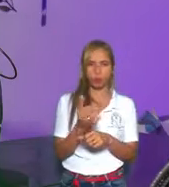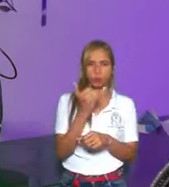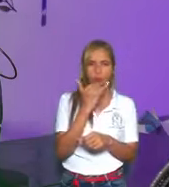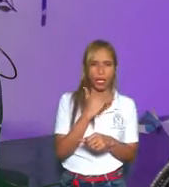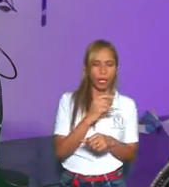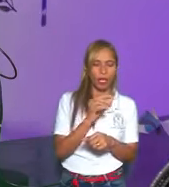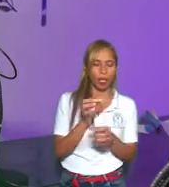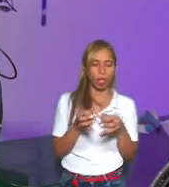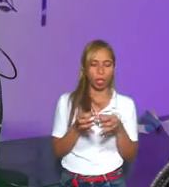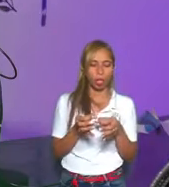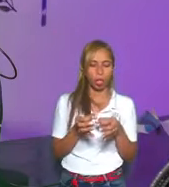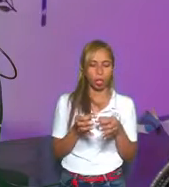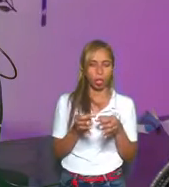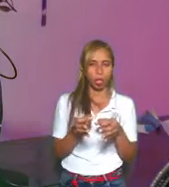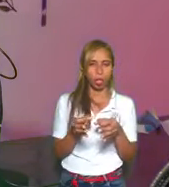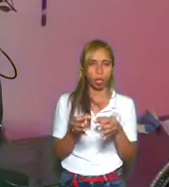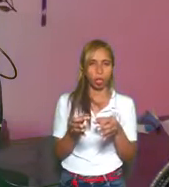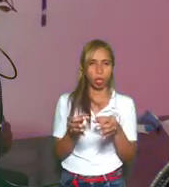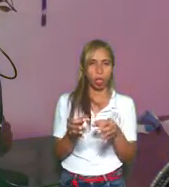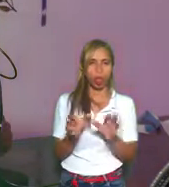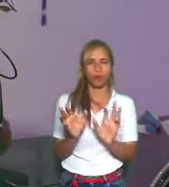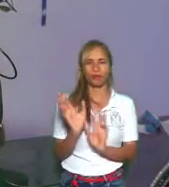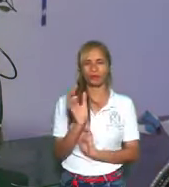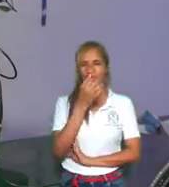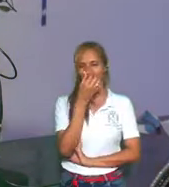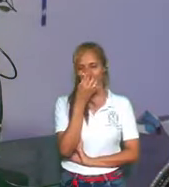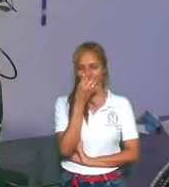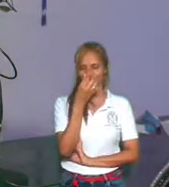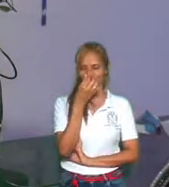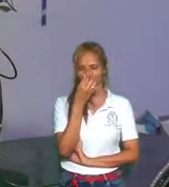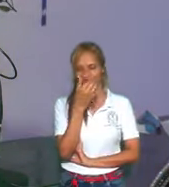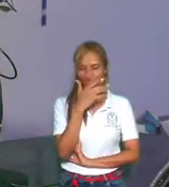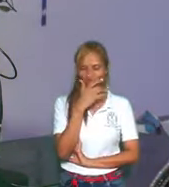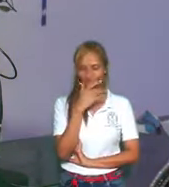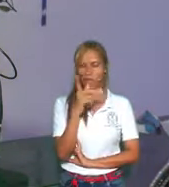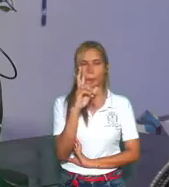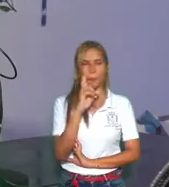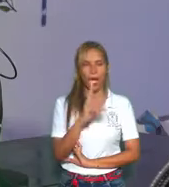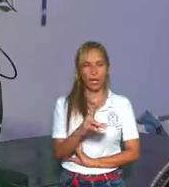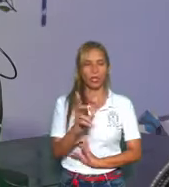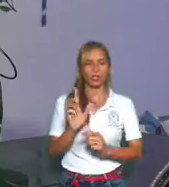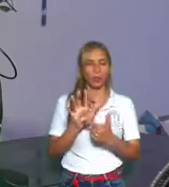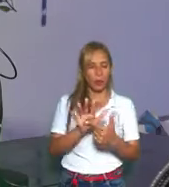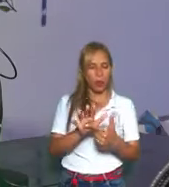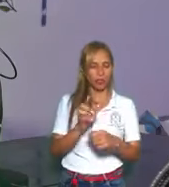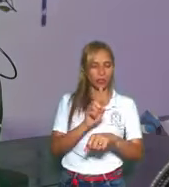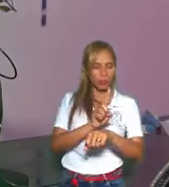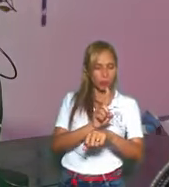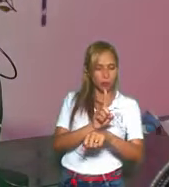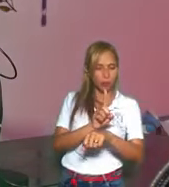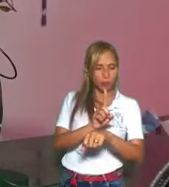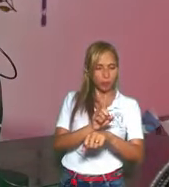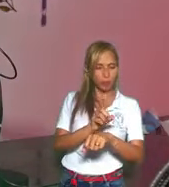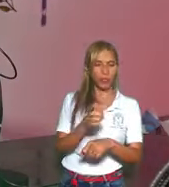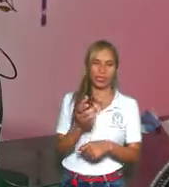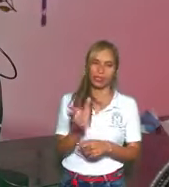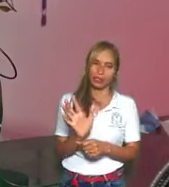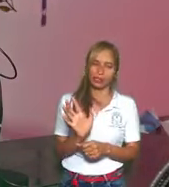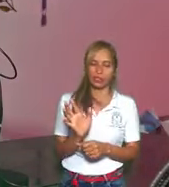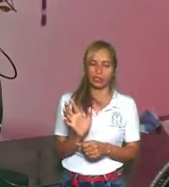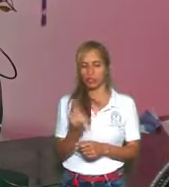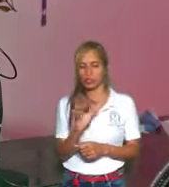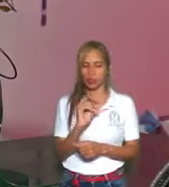lenta, o sea, no, como que lee pero no lee, entonces ahí es donde entramos nosotros a hacer una revisión ya